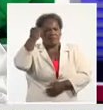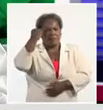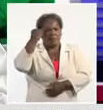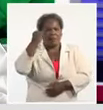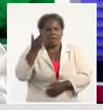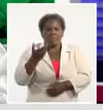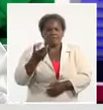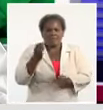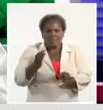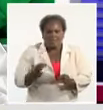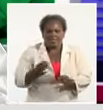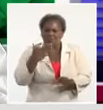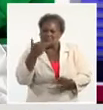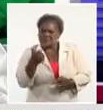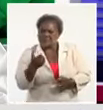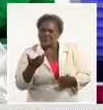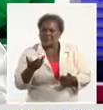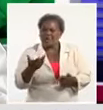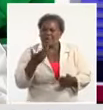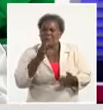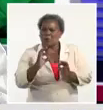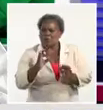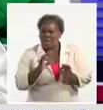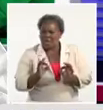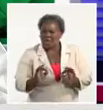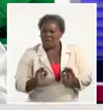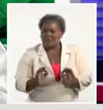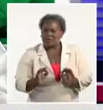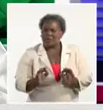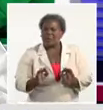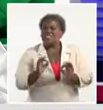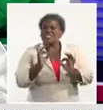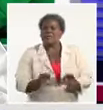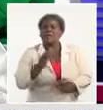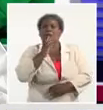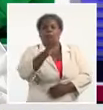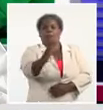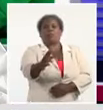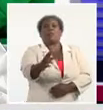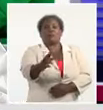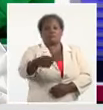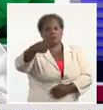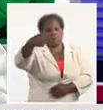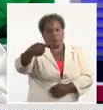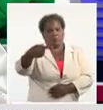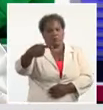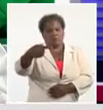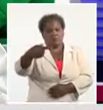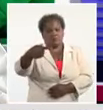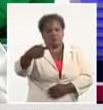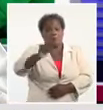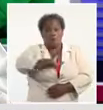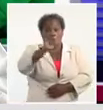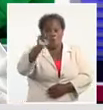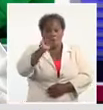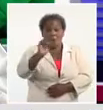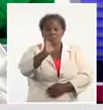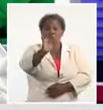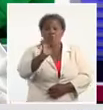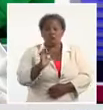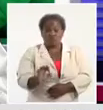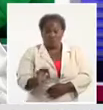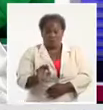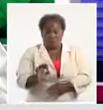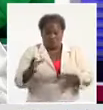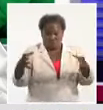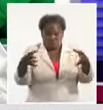efectiva, no protege. Siempre lo decimos. Primero, tenemos que lograr 1% de la población